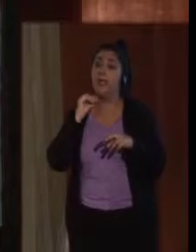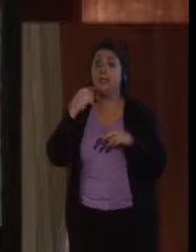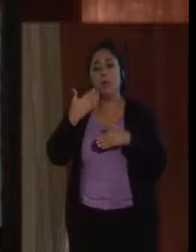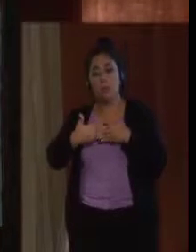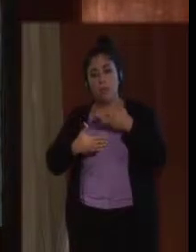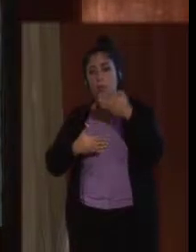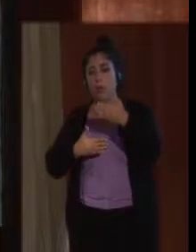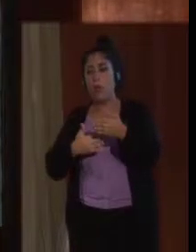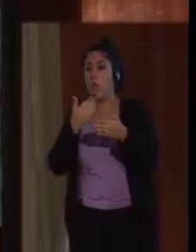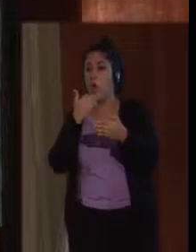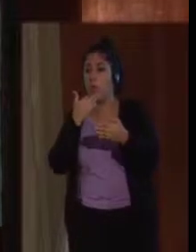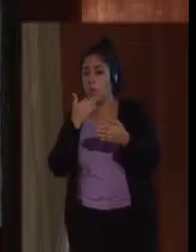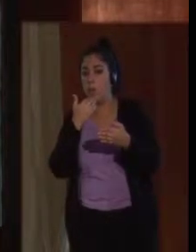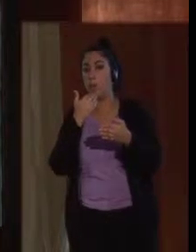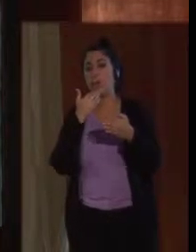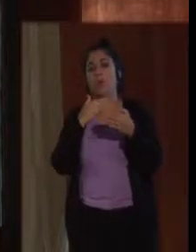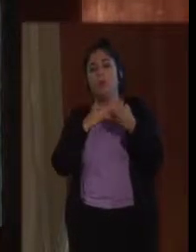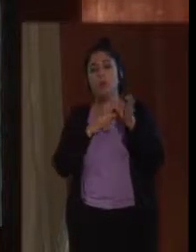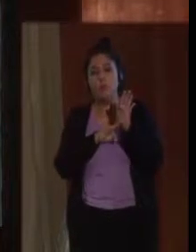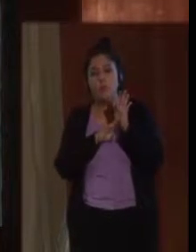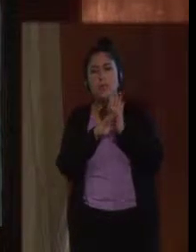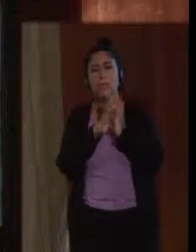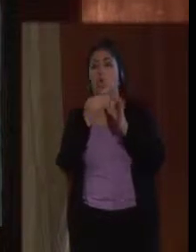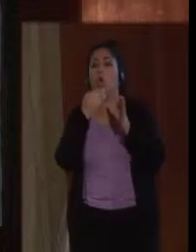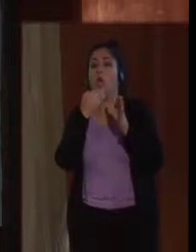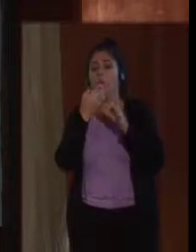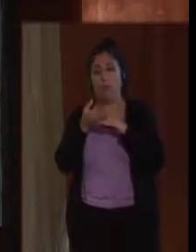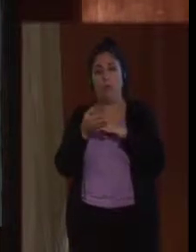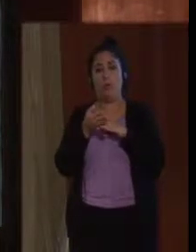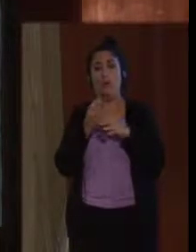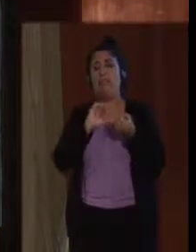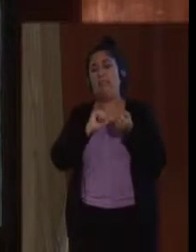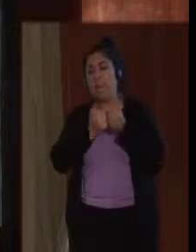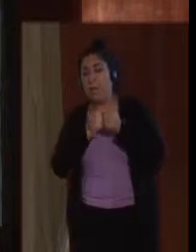3 y 4 de julio, dentro de toda esta gestión del riesgo de desastre en